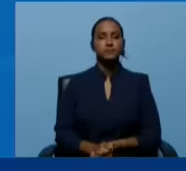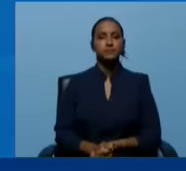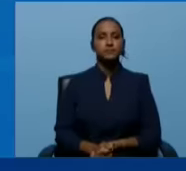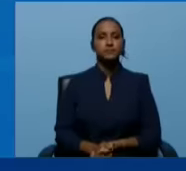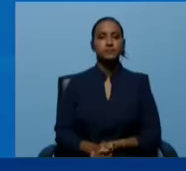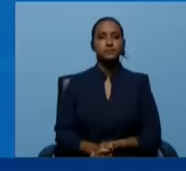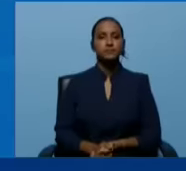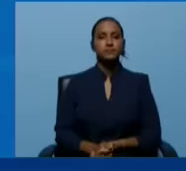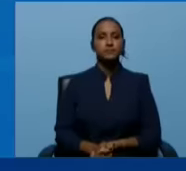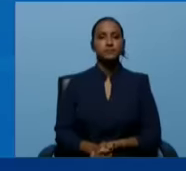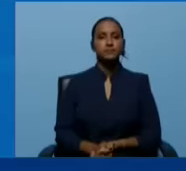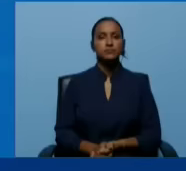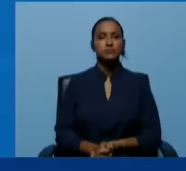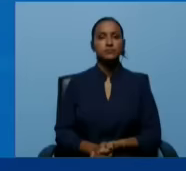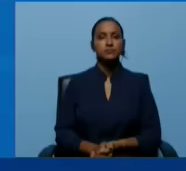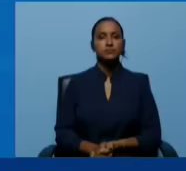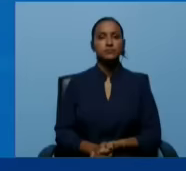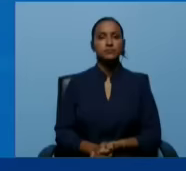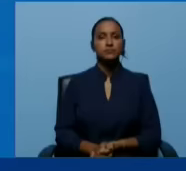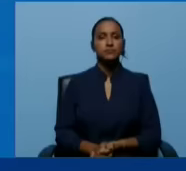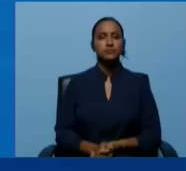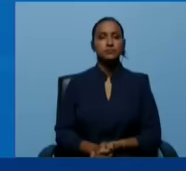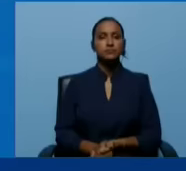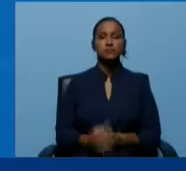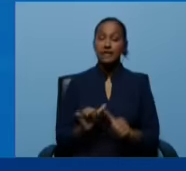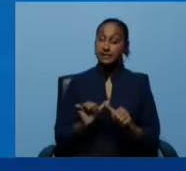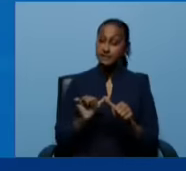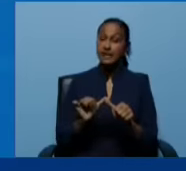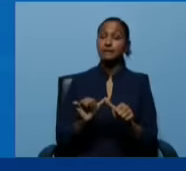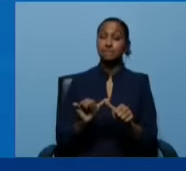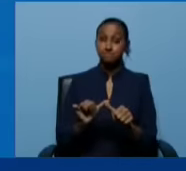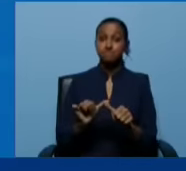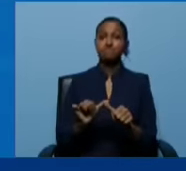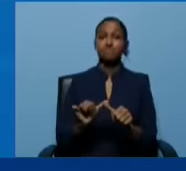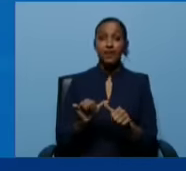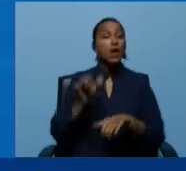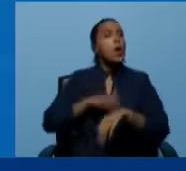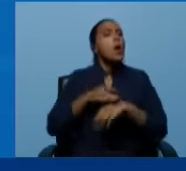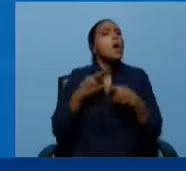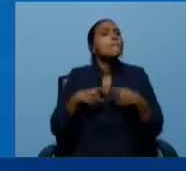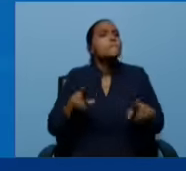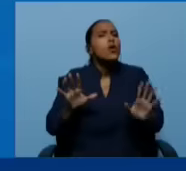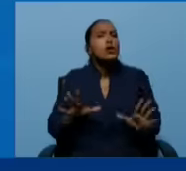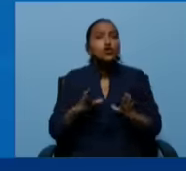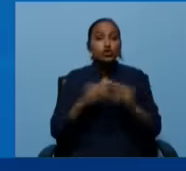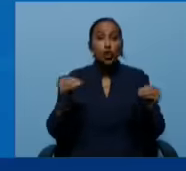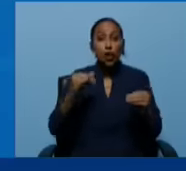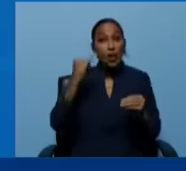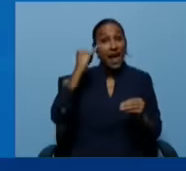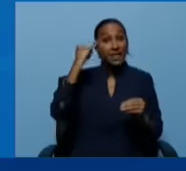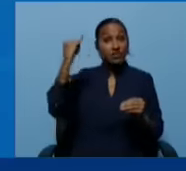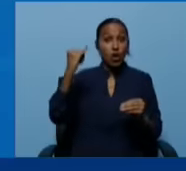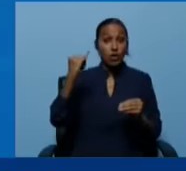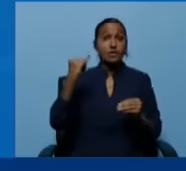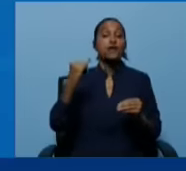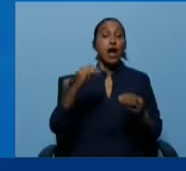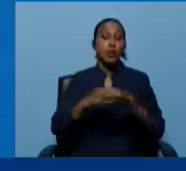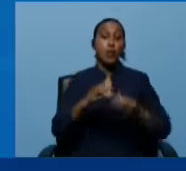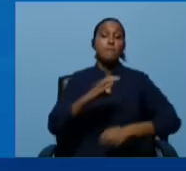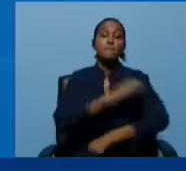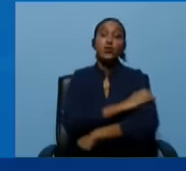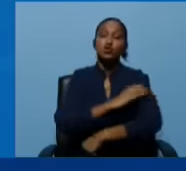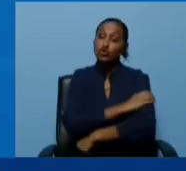colonialismo, del racismo y del esclavismo. Por eso todas las corrientes de extrema derecha se hacen